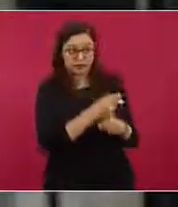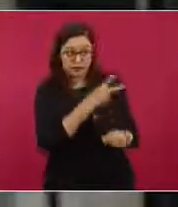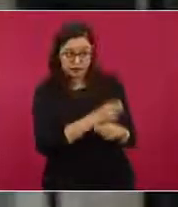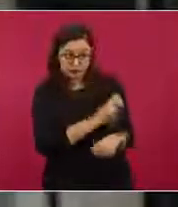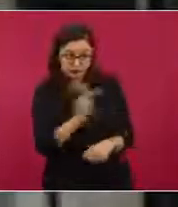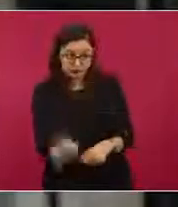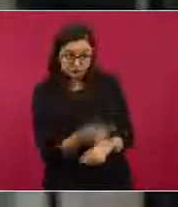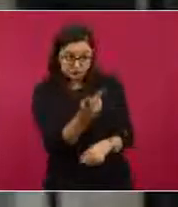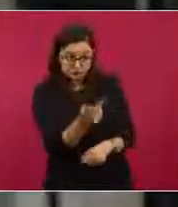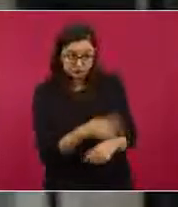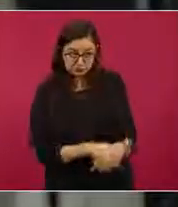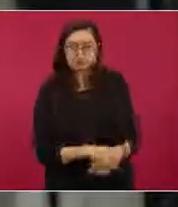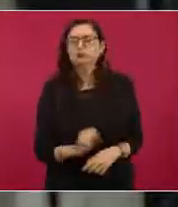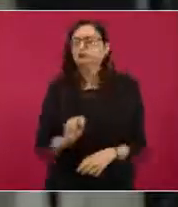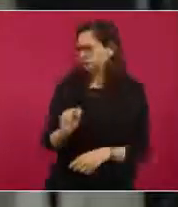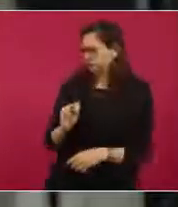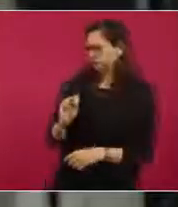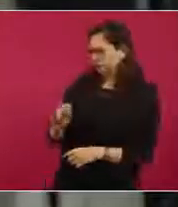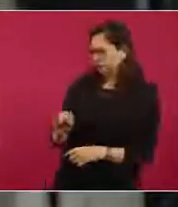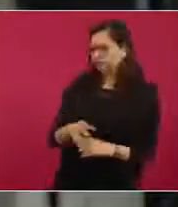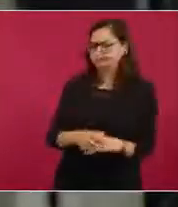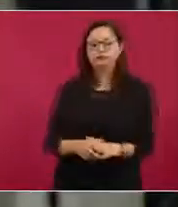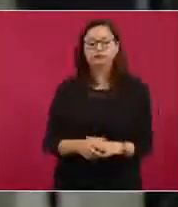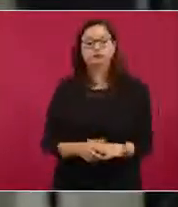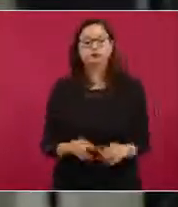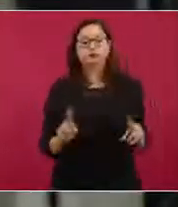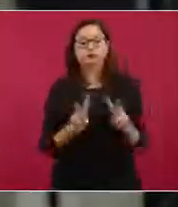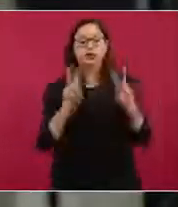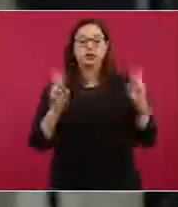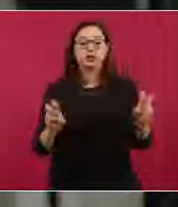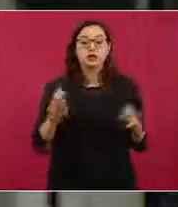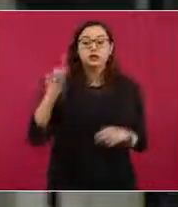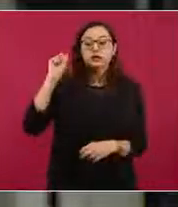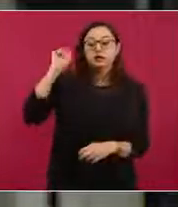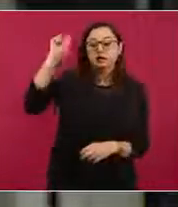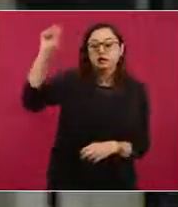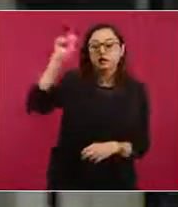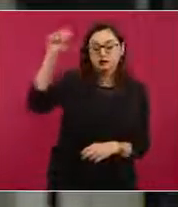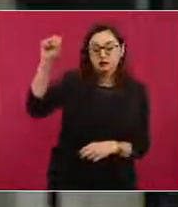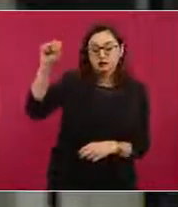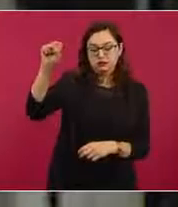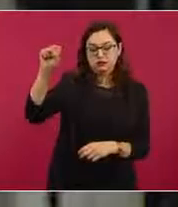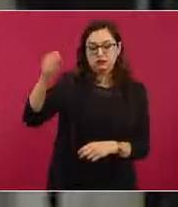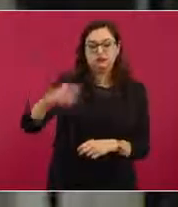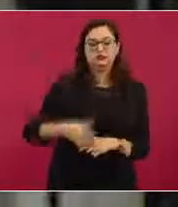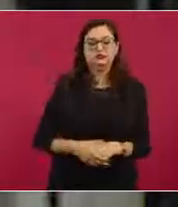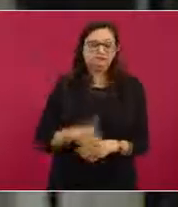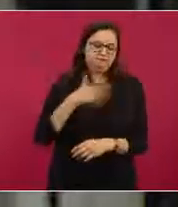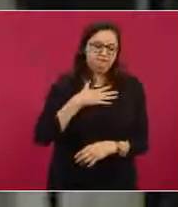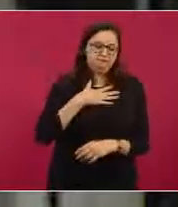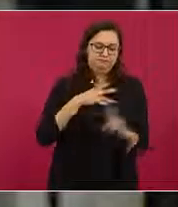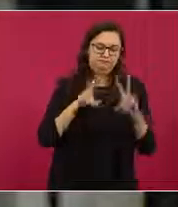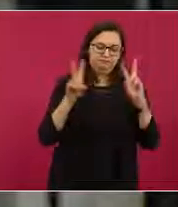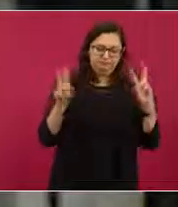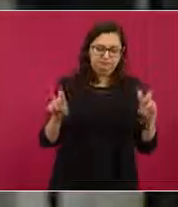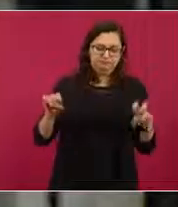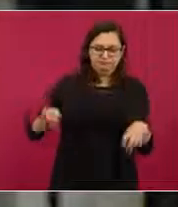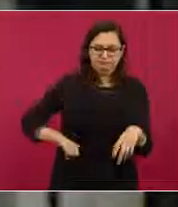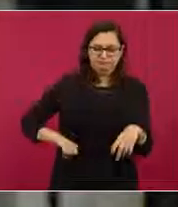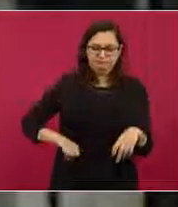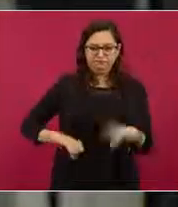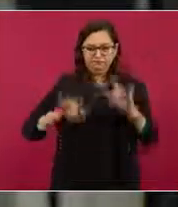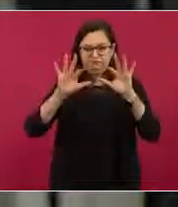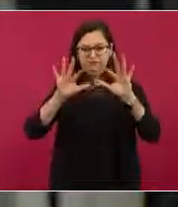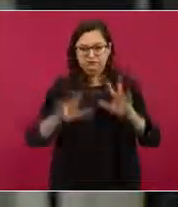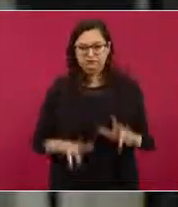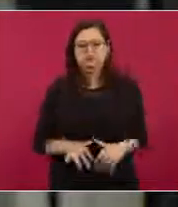Es en el marco de los asuntos sindicales, que es de los temas de mi interés como articulista. El sindicato